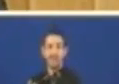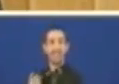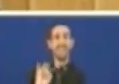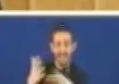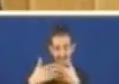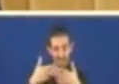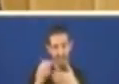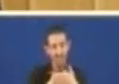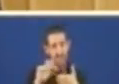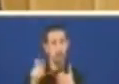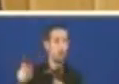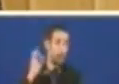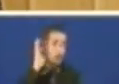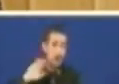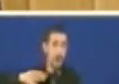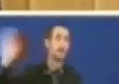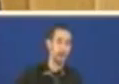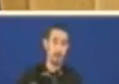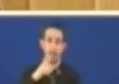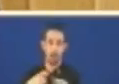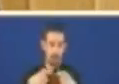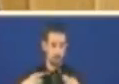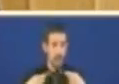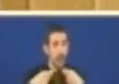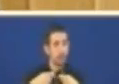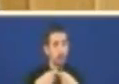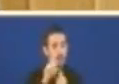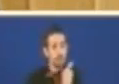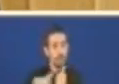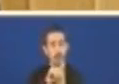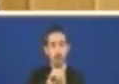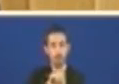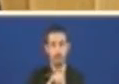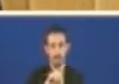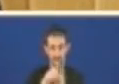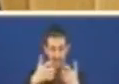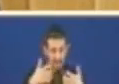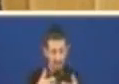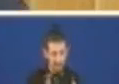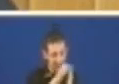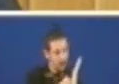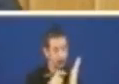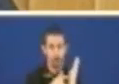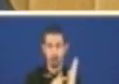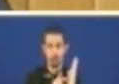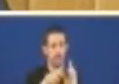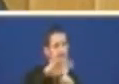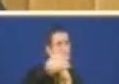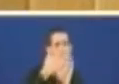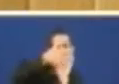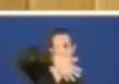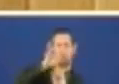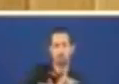das participacións preferentes e que recolle, creo que moi ben, que é o que está sucedendo